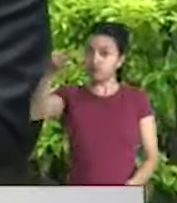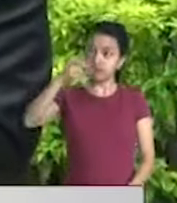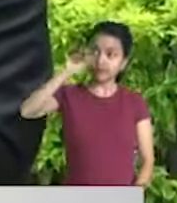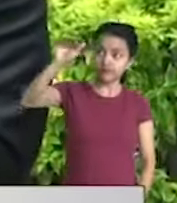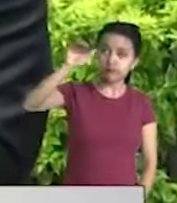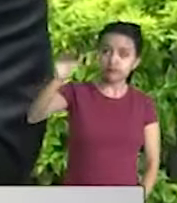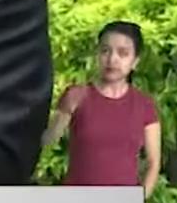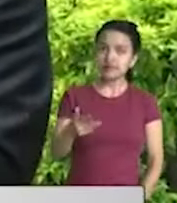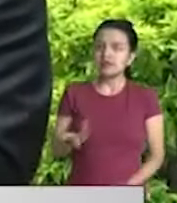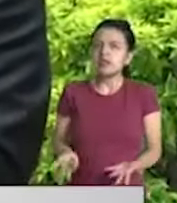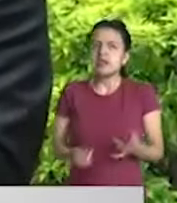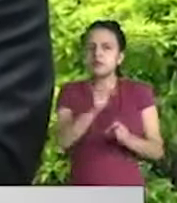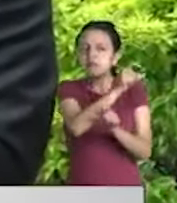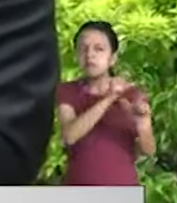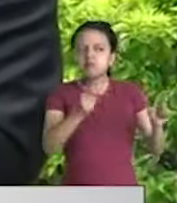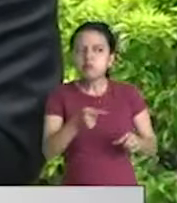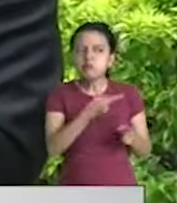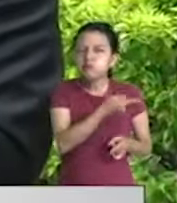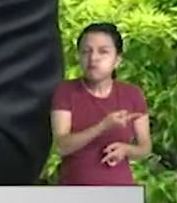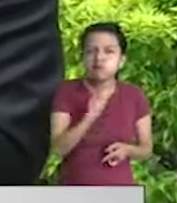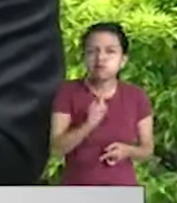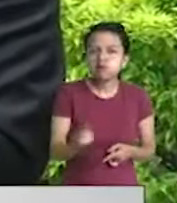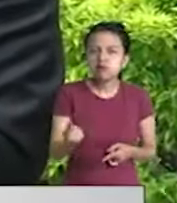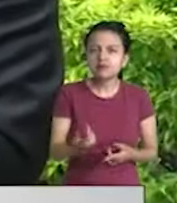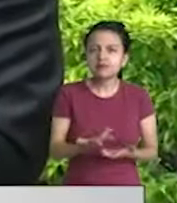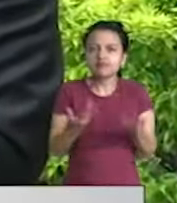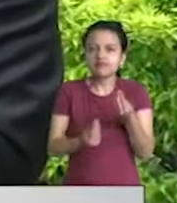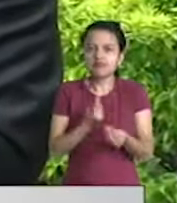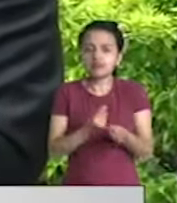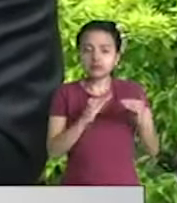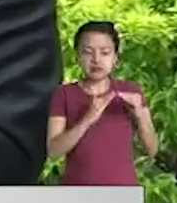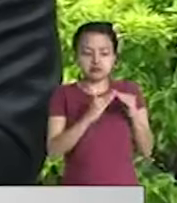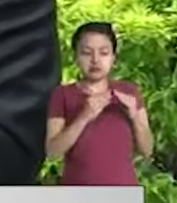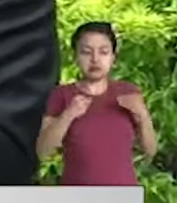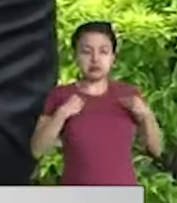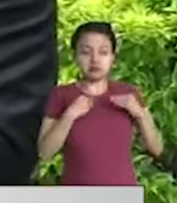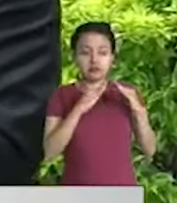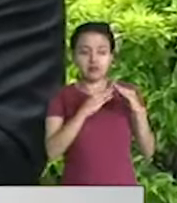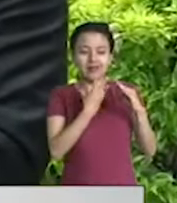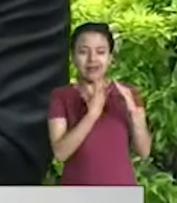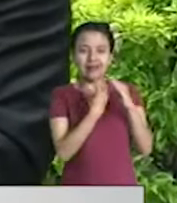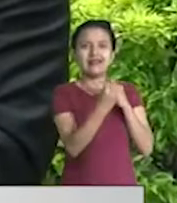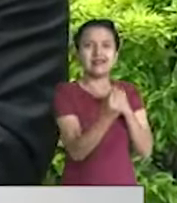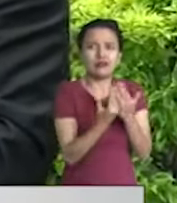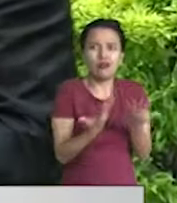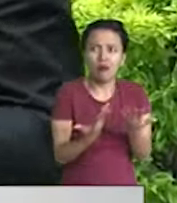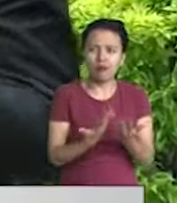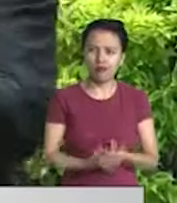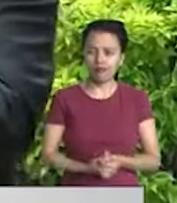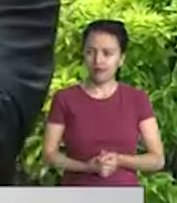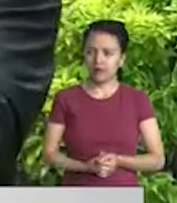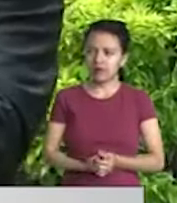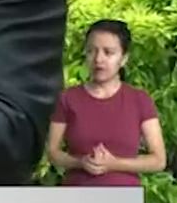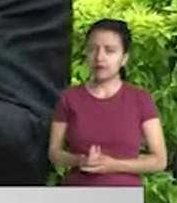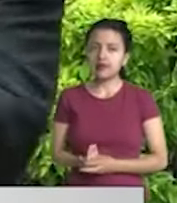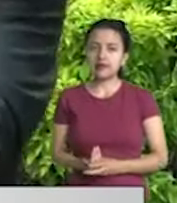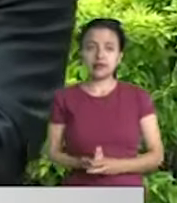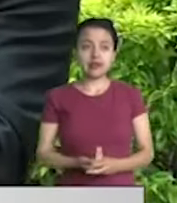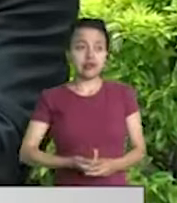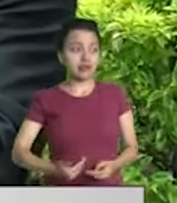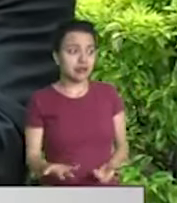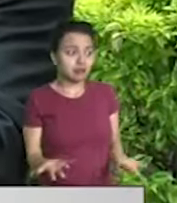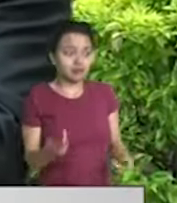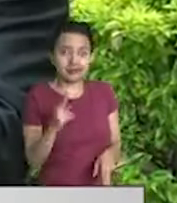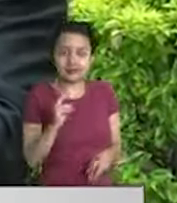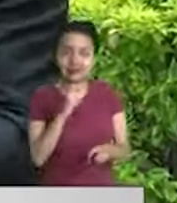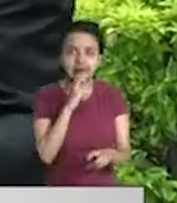diligencia. ¿Qué dicen los residentes? ¿Cómo es la situación para salir de su casa? El problema es muy grave porque como tienen las ollas al frente de